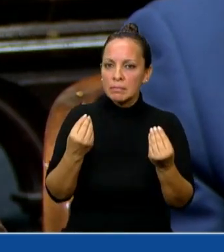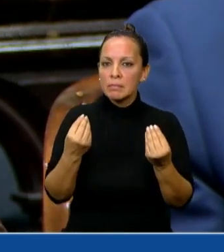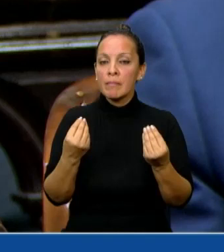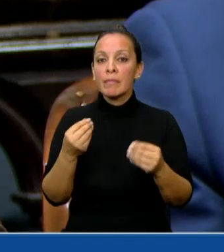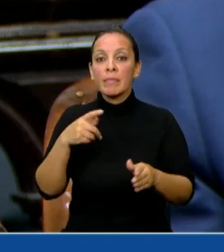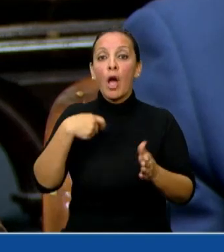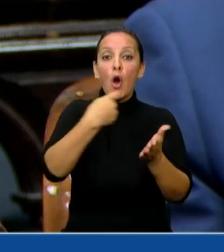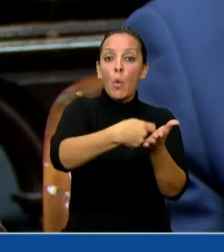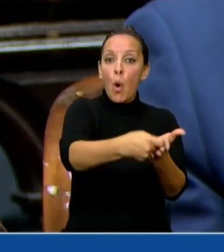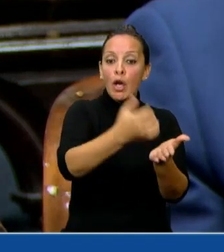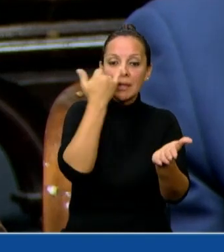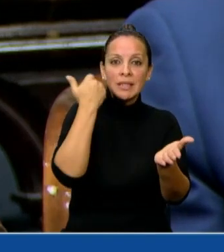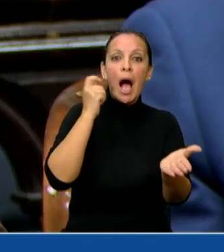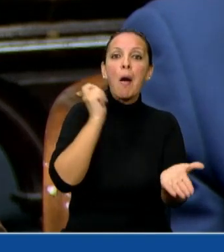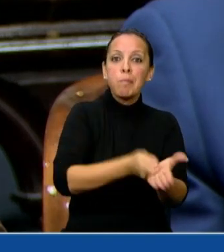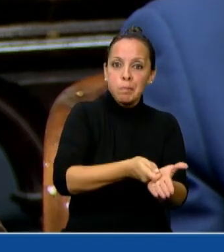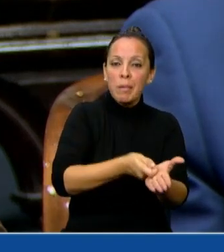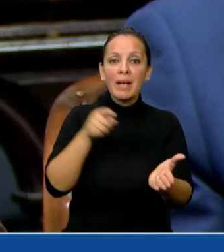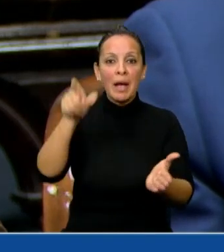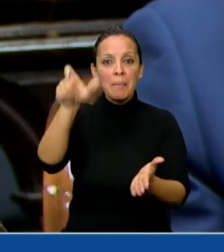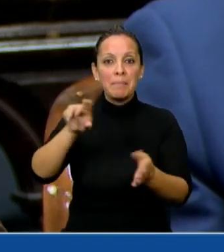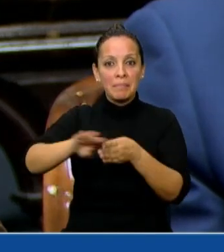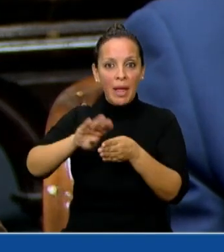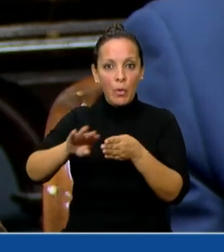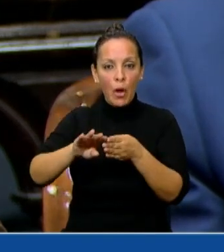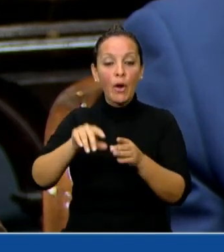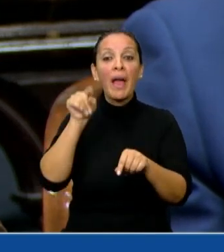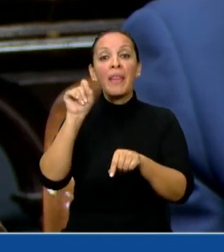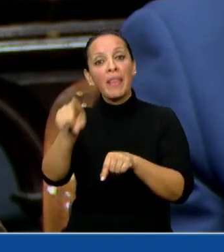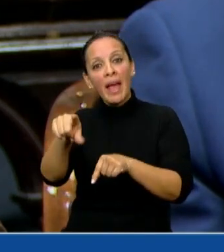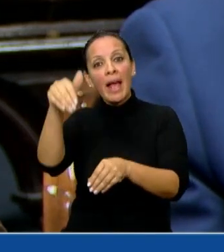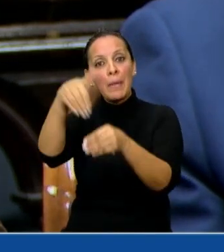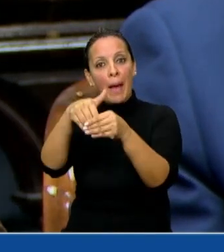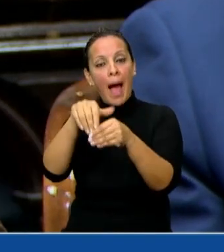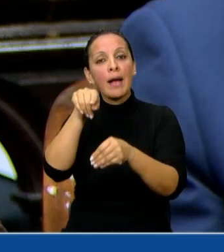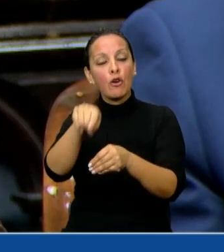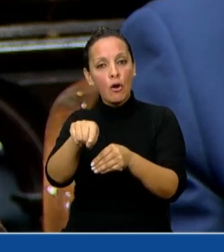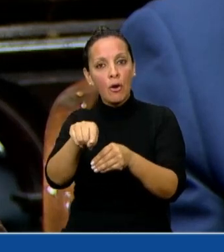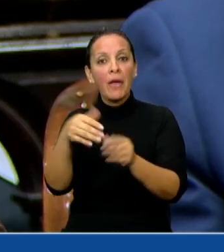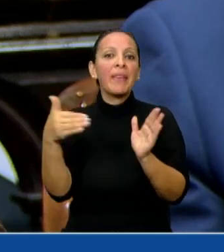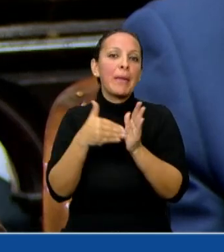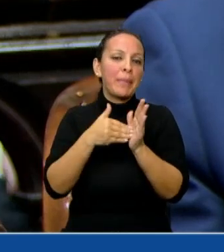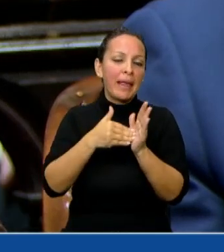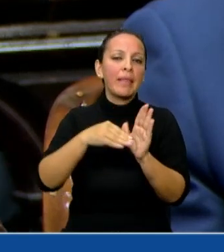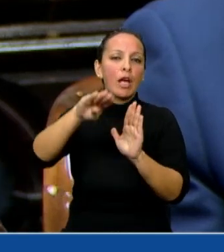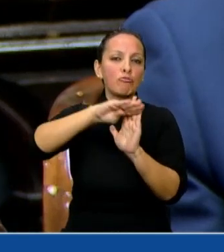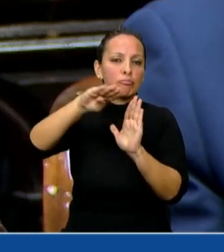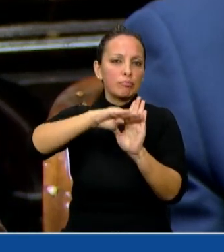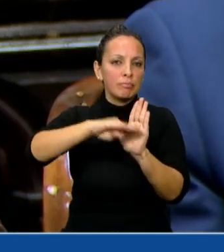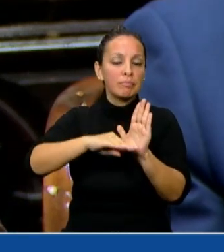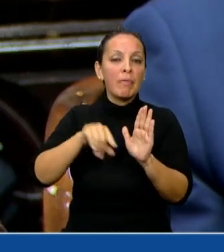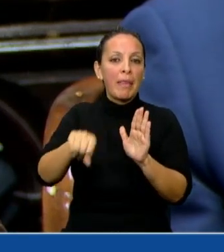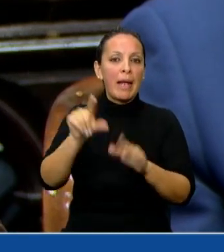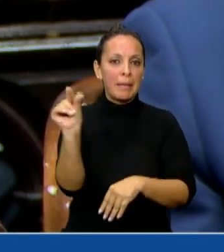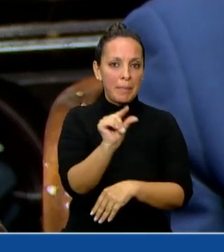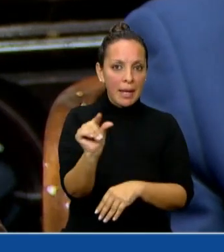las cuotas pagadas por el deudor y la que debiera percibir la entidad financiera según las condiciones originales del